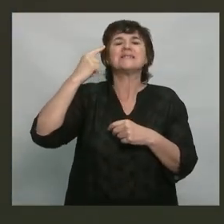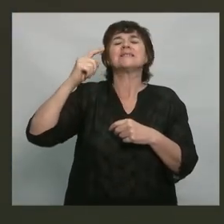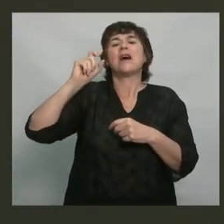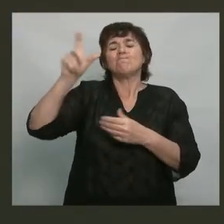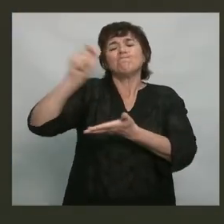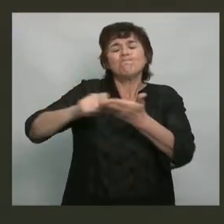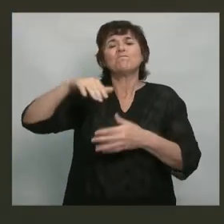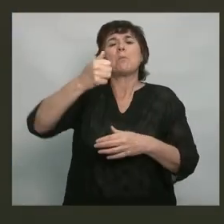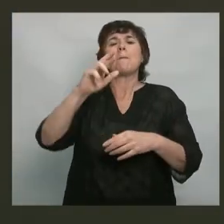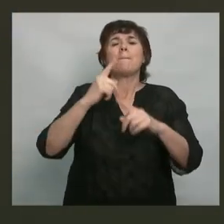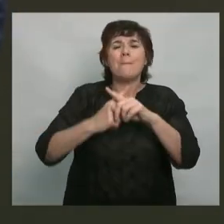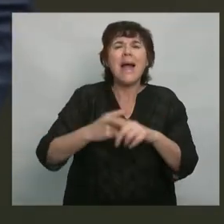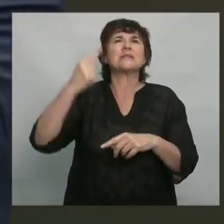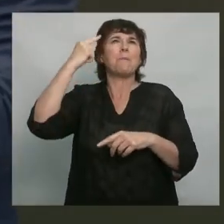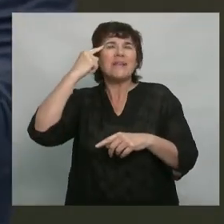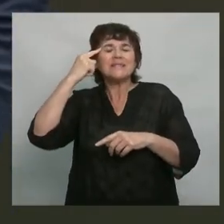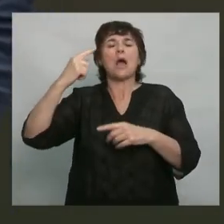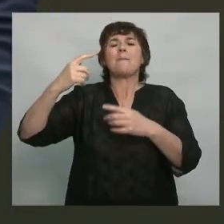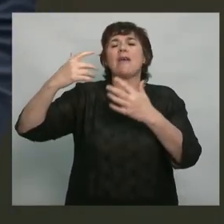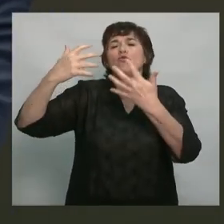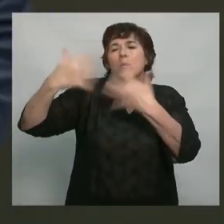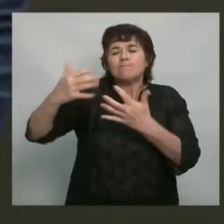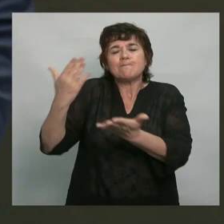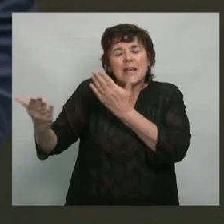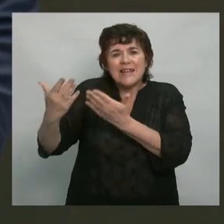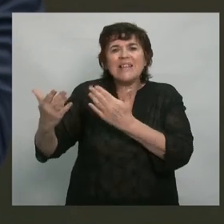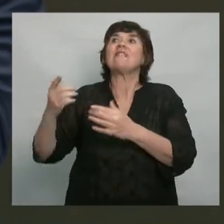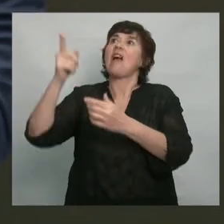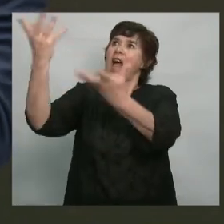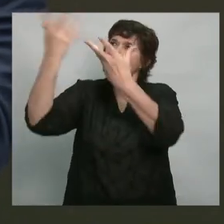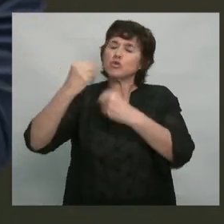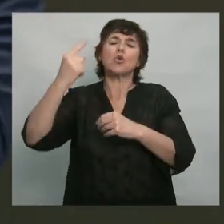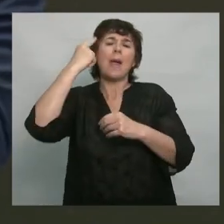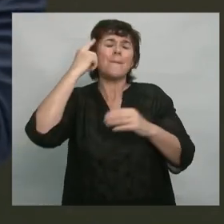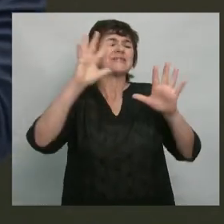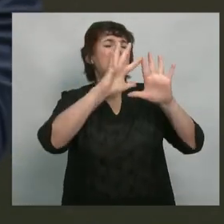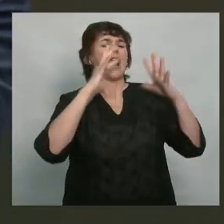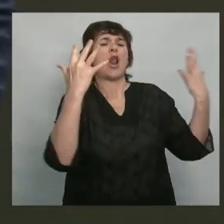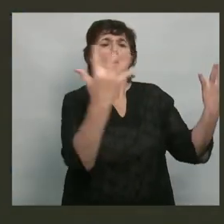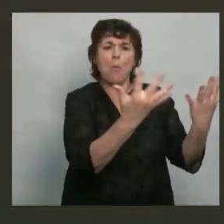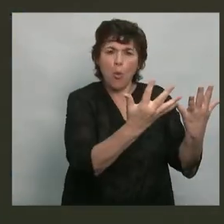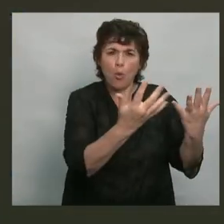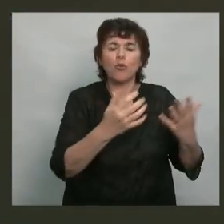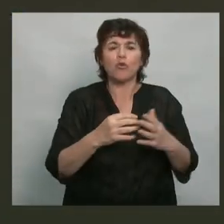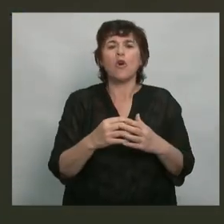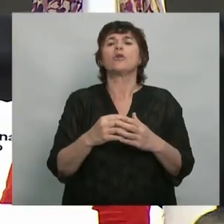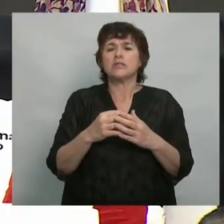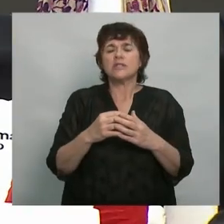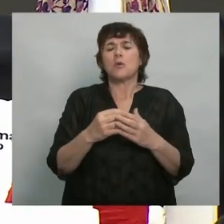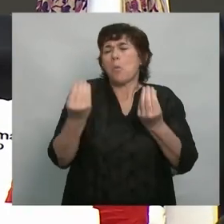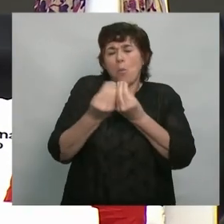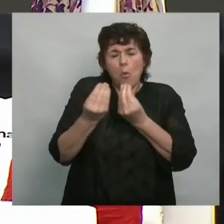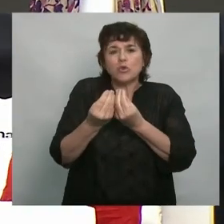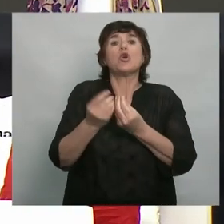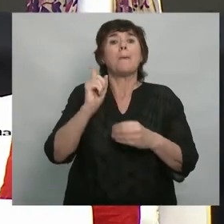desde el pensamiento crítico, desde Europa, el mundo. Pierre Salamá, cuántos y cuántas compañeras.